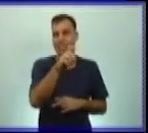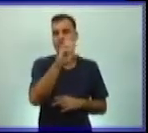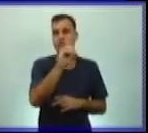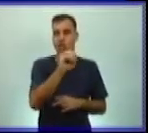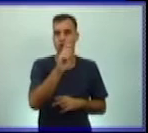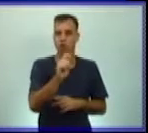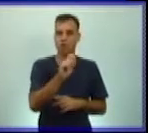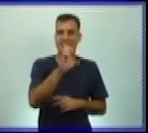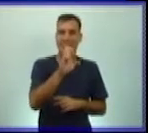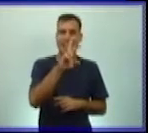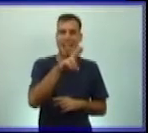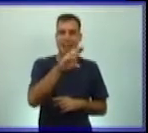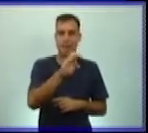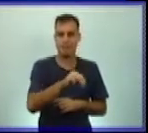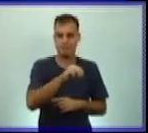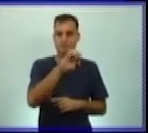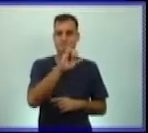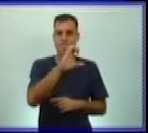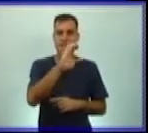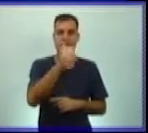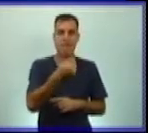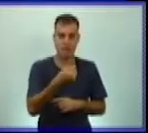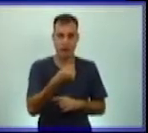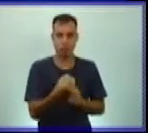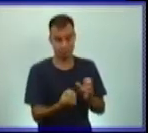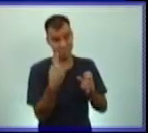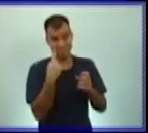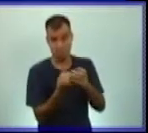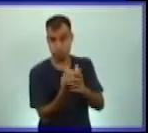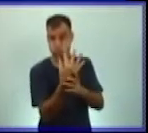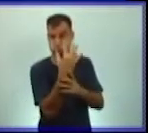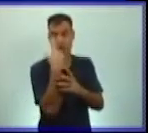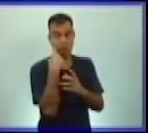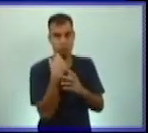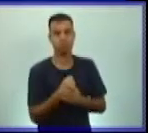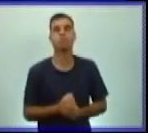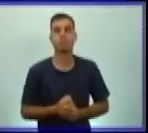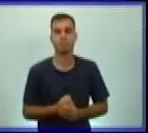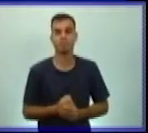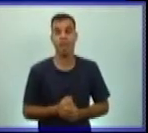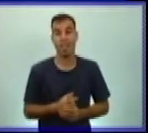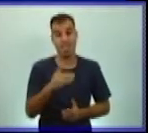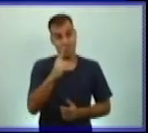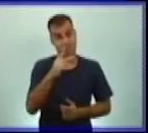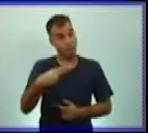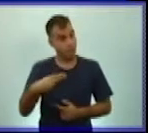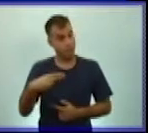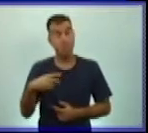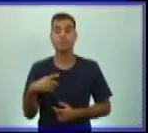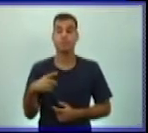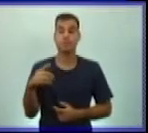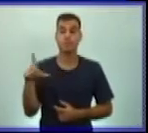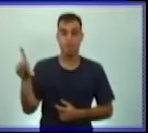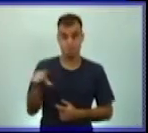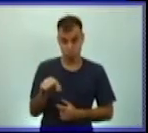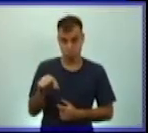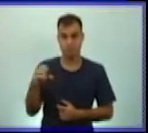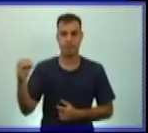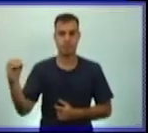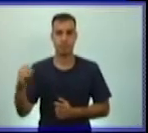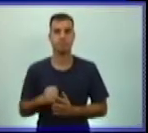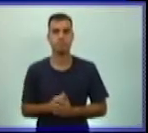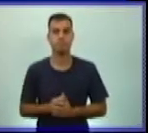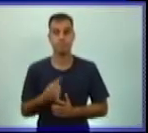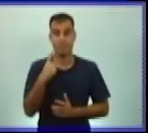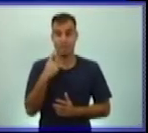representemos como delta H menor que 0. Entonces, resumiendo esta parte, podemos decir que cuando reacciona una sustancia